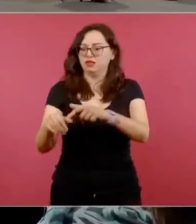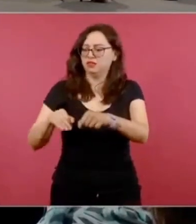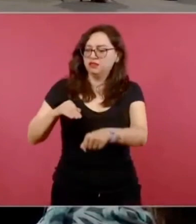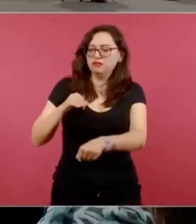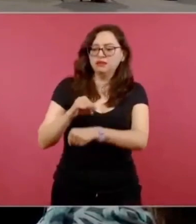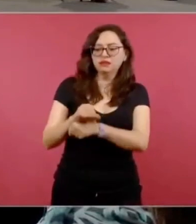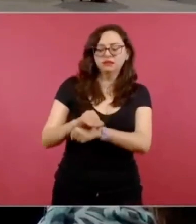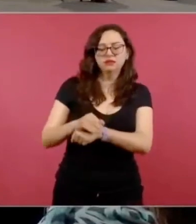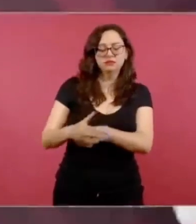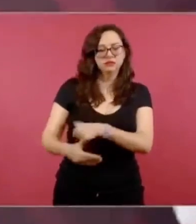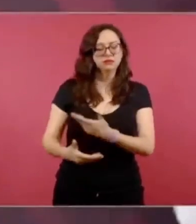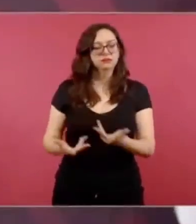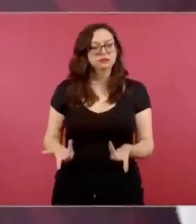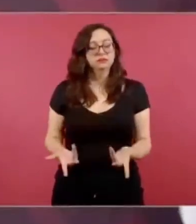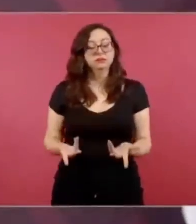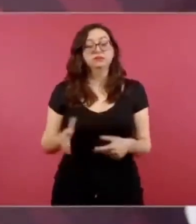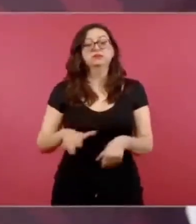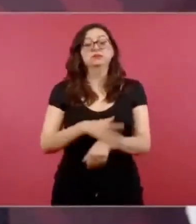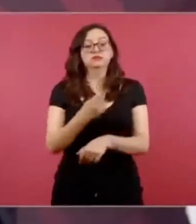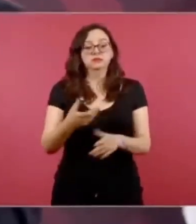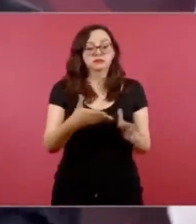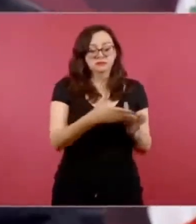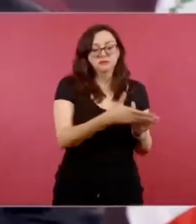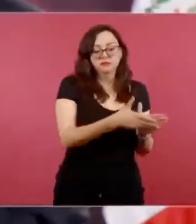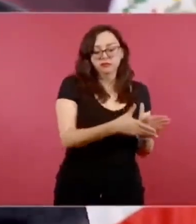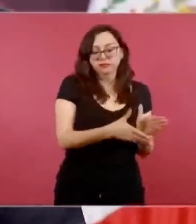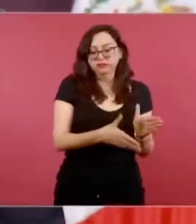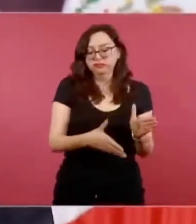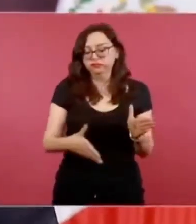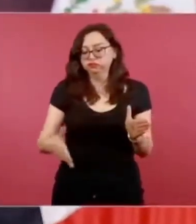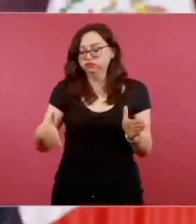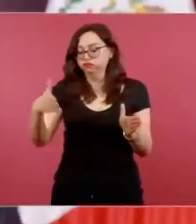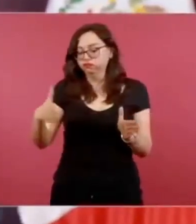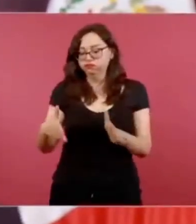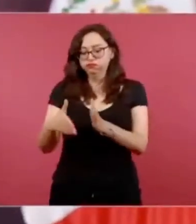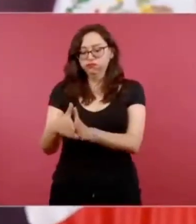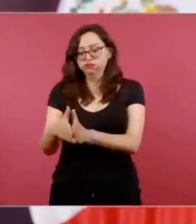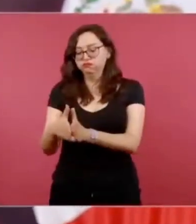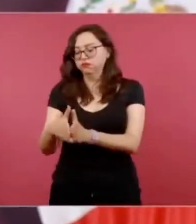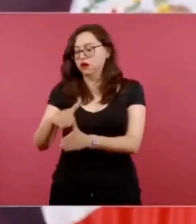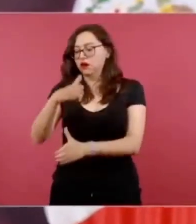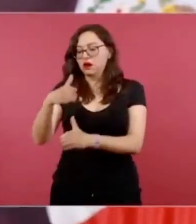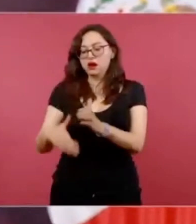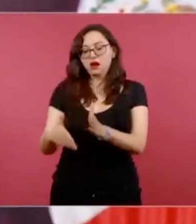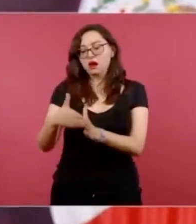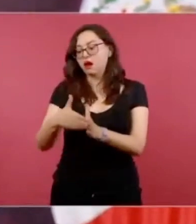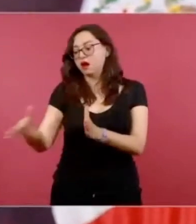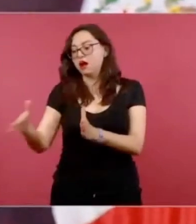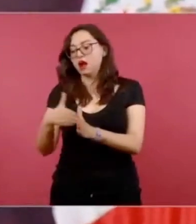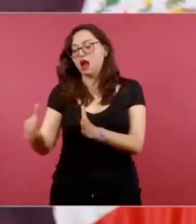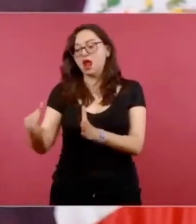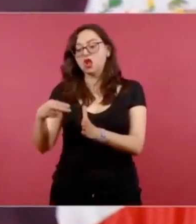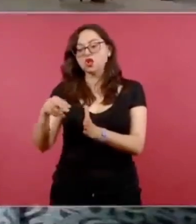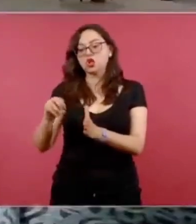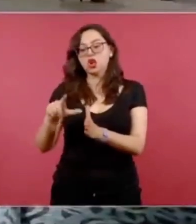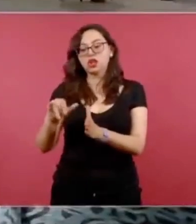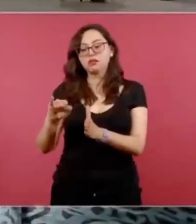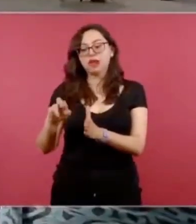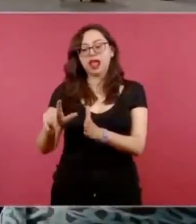y estaban empeñados en